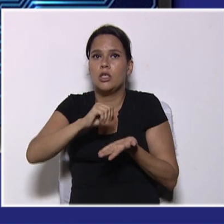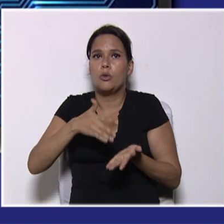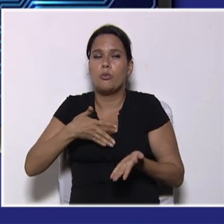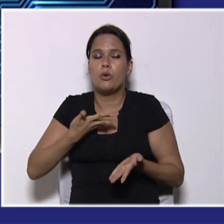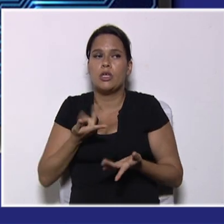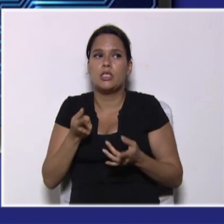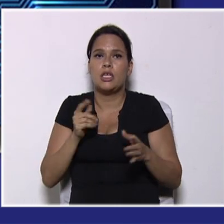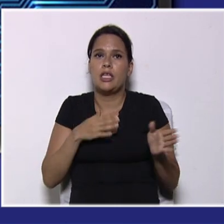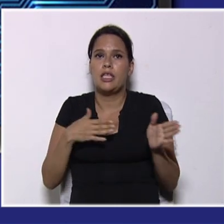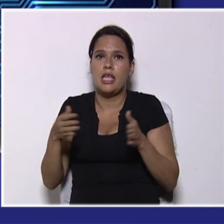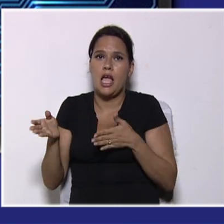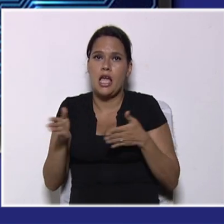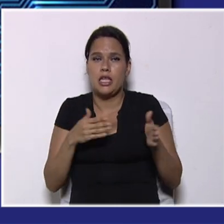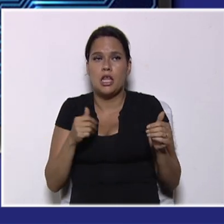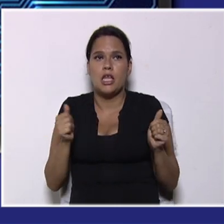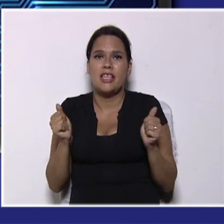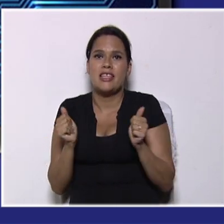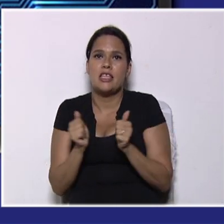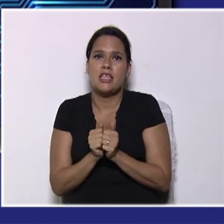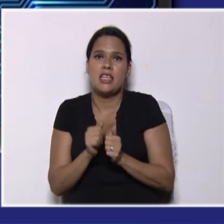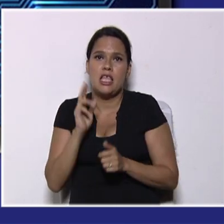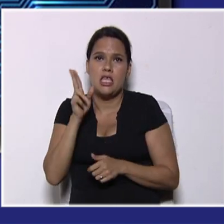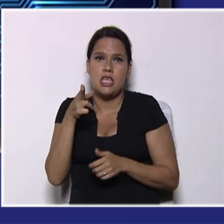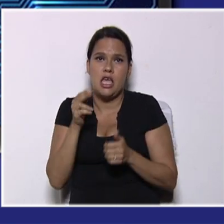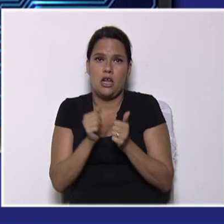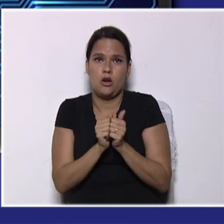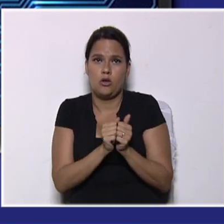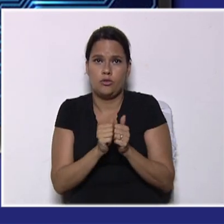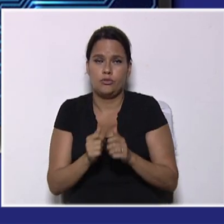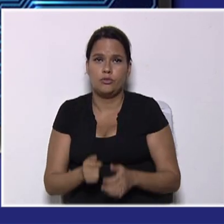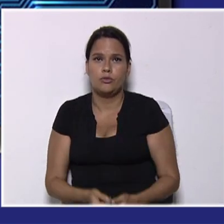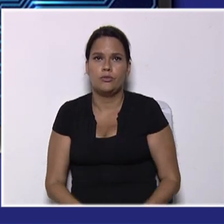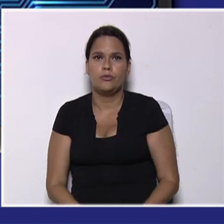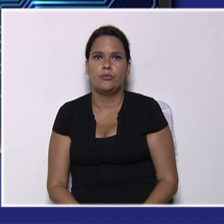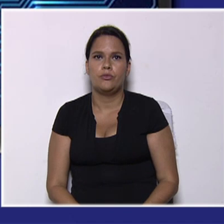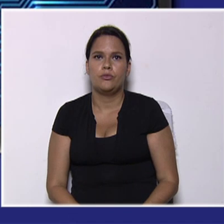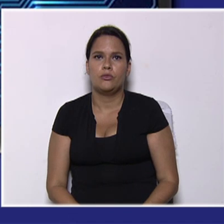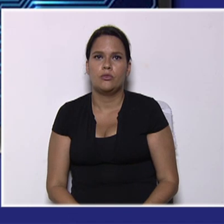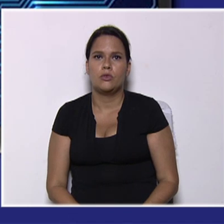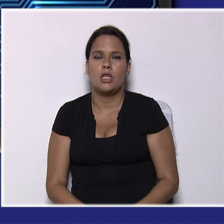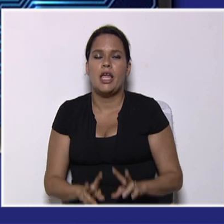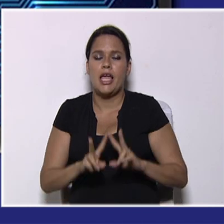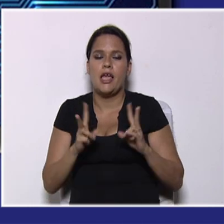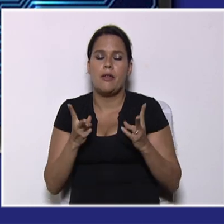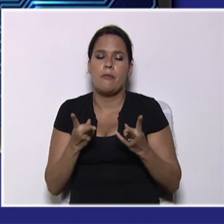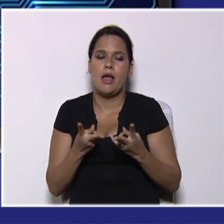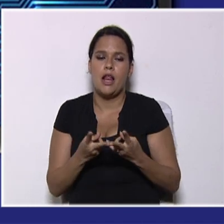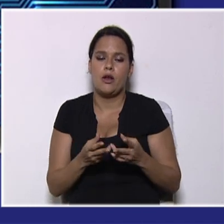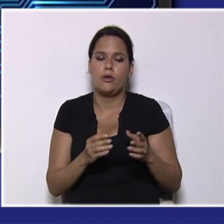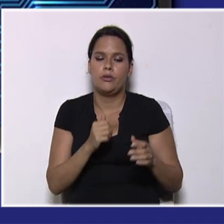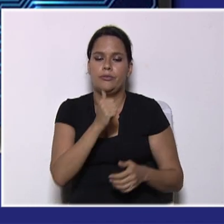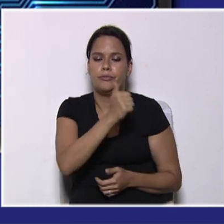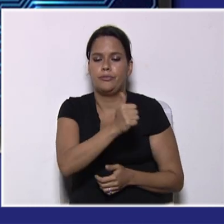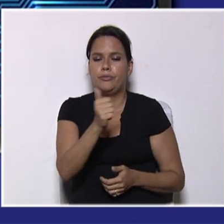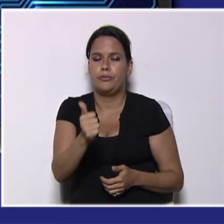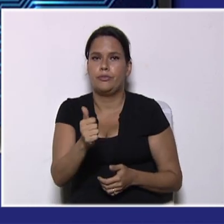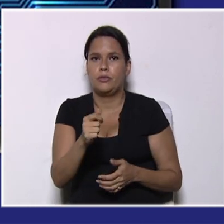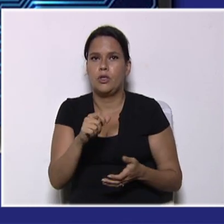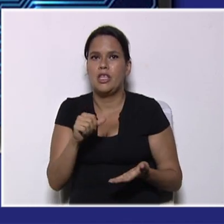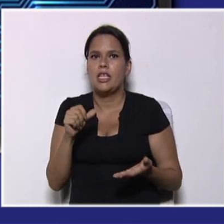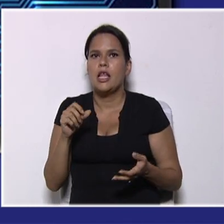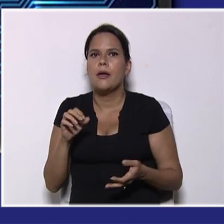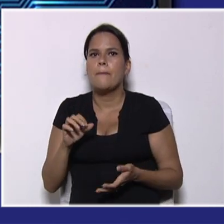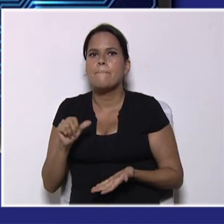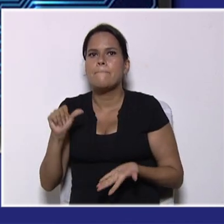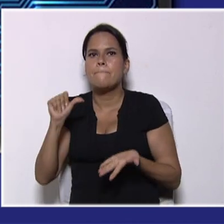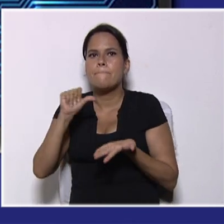aire, de hierro o de ferrita. El valor de oposición de la bobina al paso de corriente